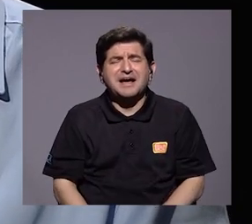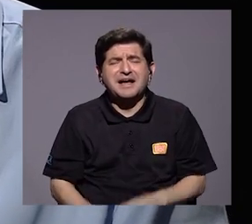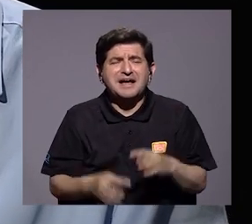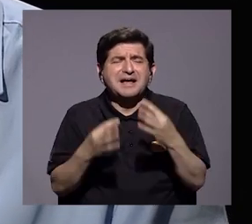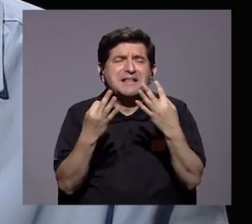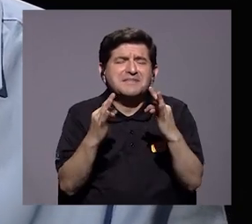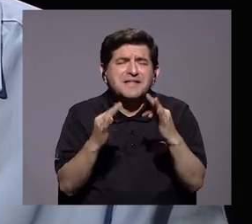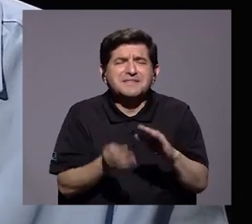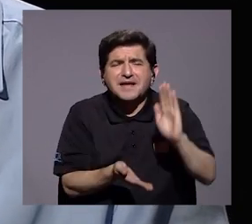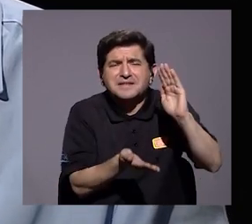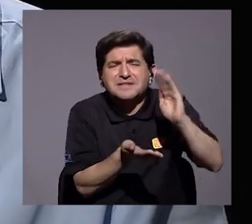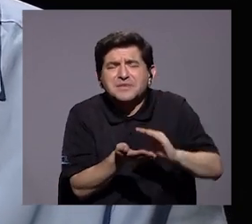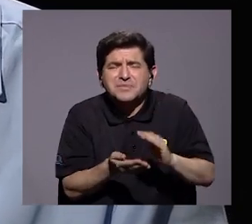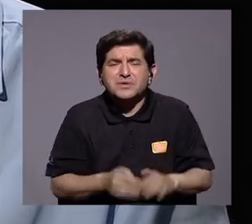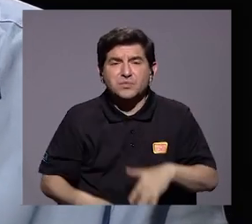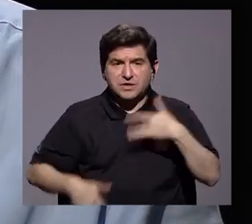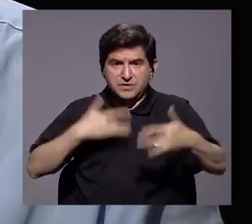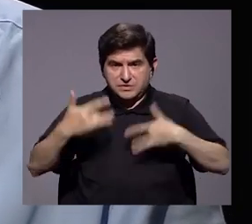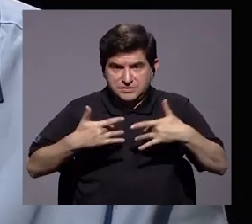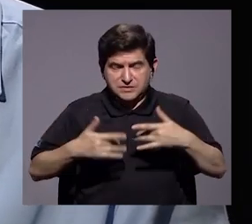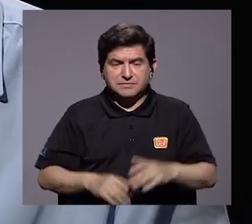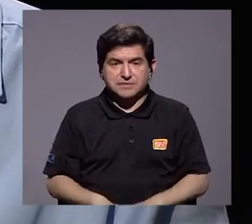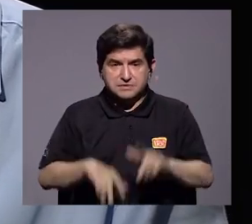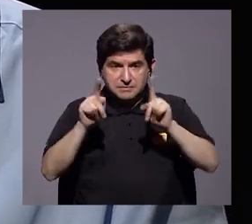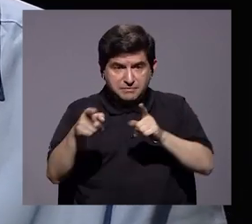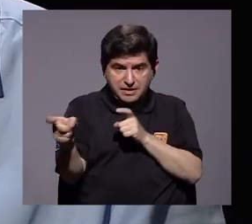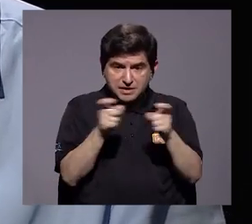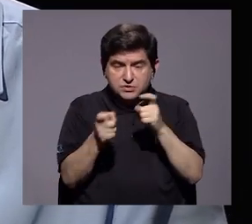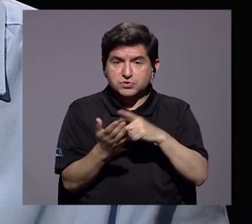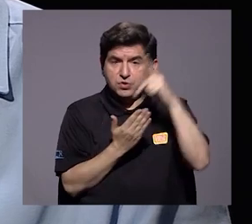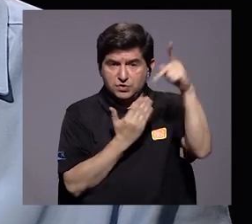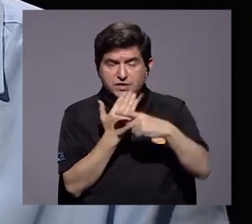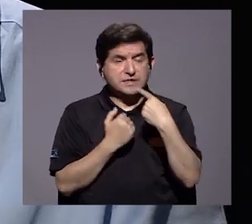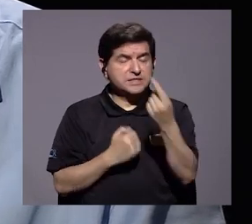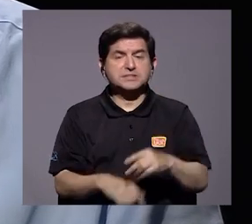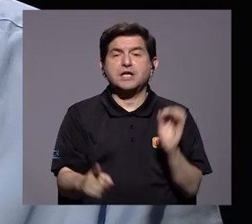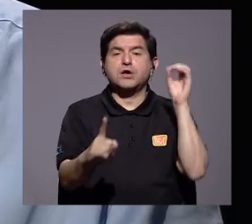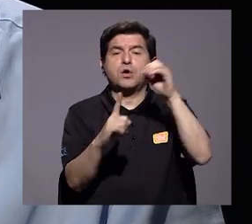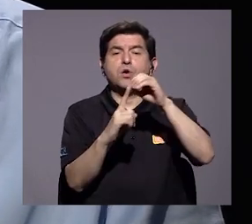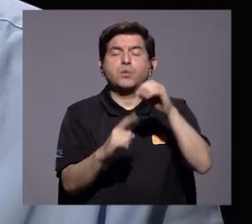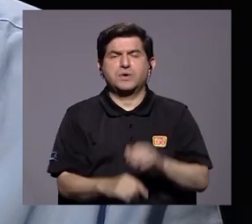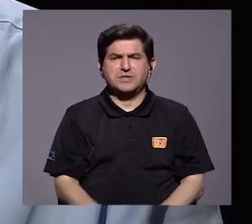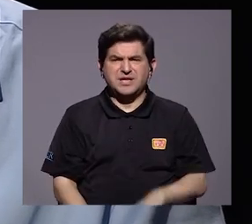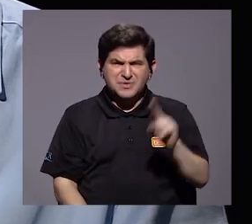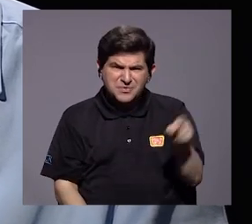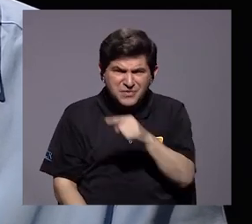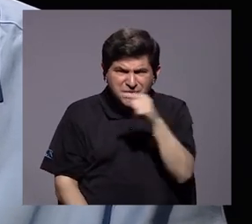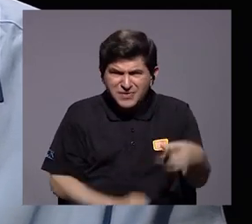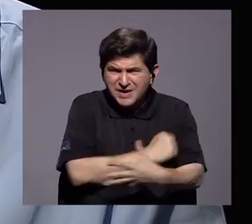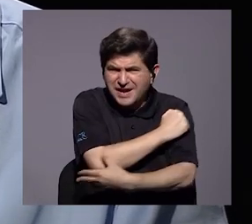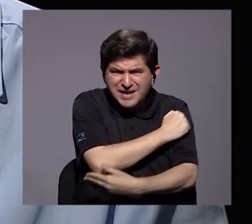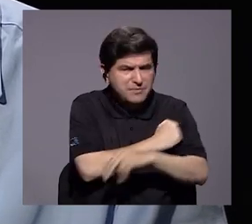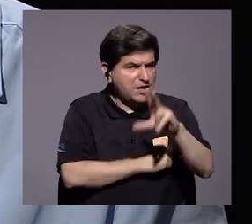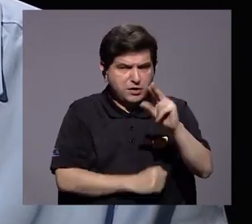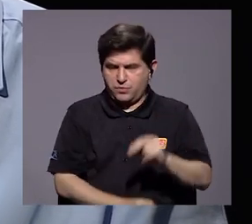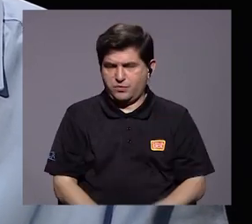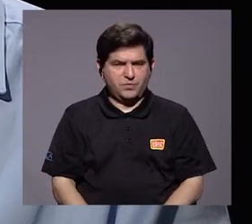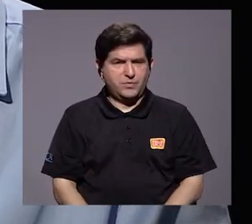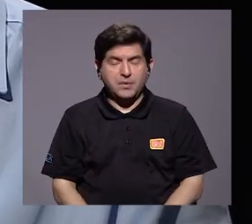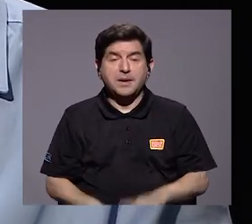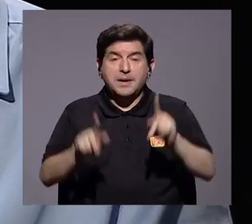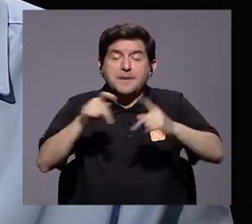de la pobreza si uno va y le pregunta a las personas que administran los programas de ellos van a decir no el objetivo este programa no es eliminar la pobreza